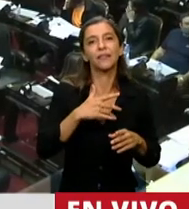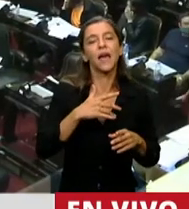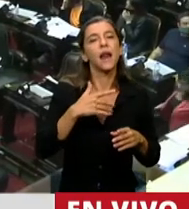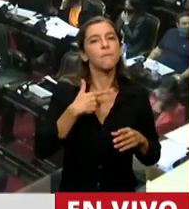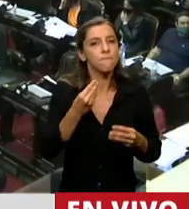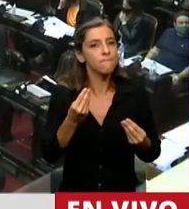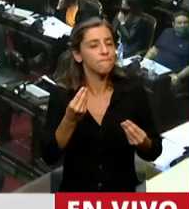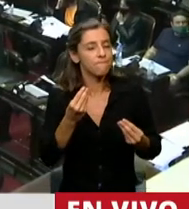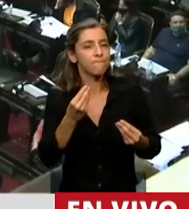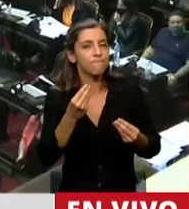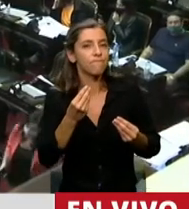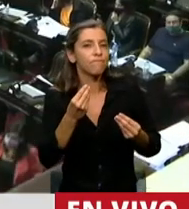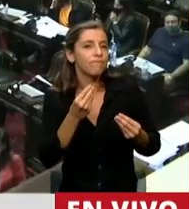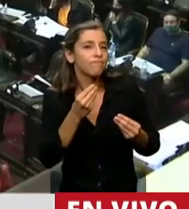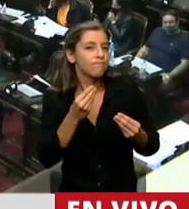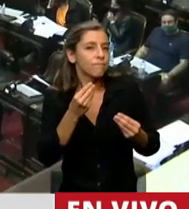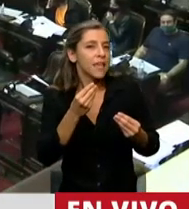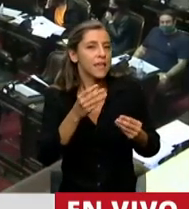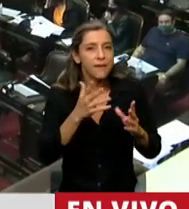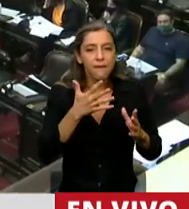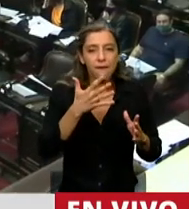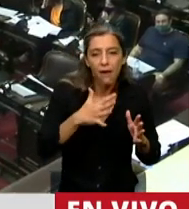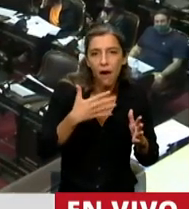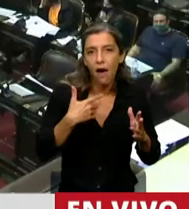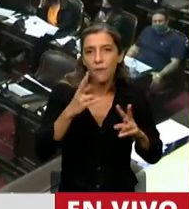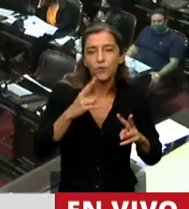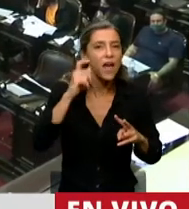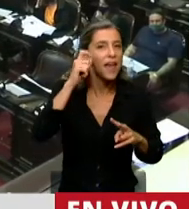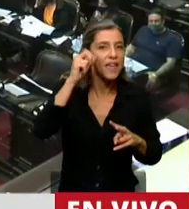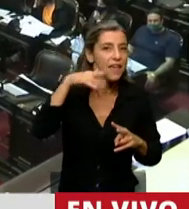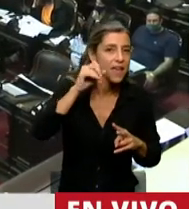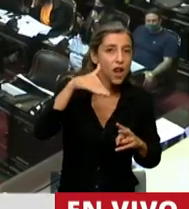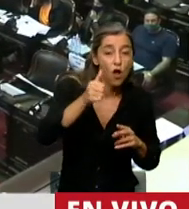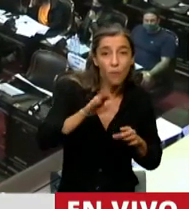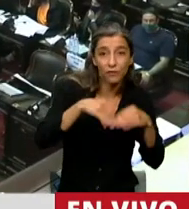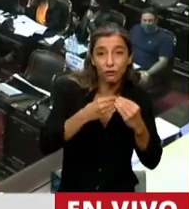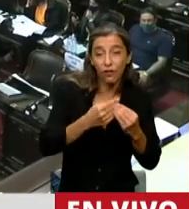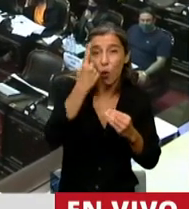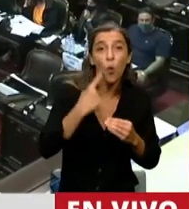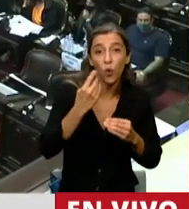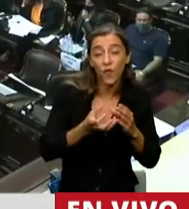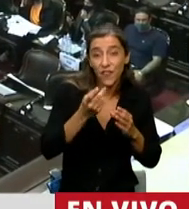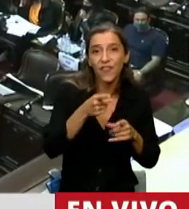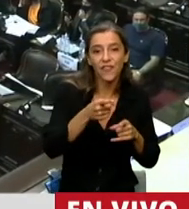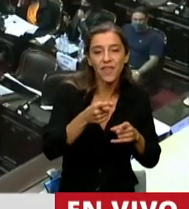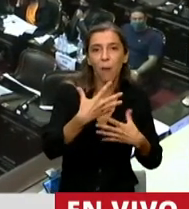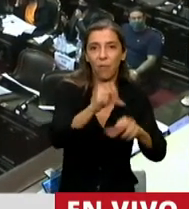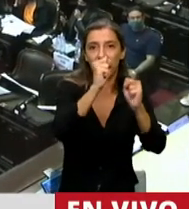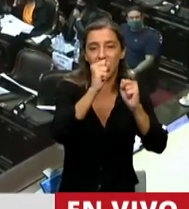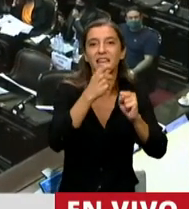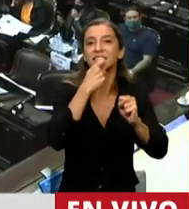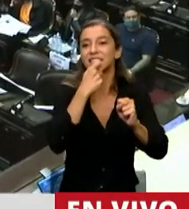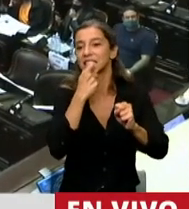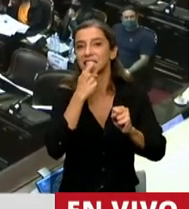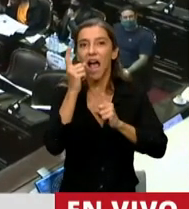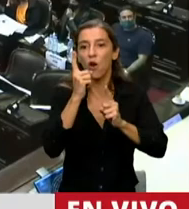la posibilidad de hacer 3.000 genomas en 24 horas, lo que va a permitir detectar rápidamente si aparece